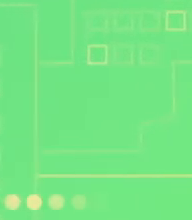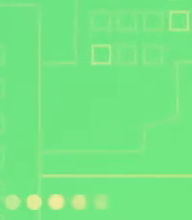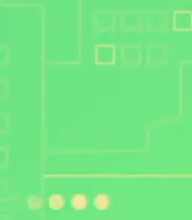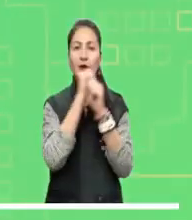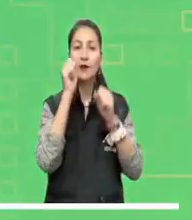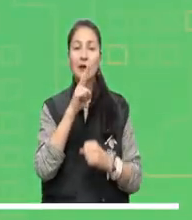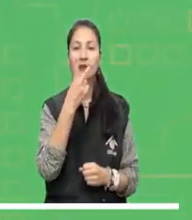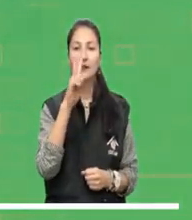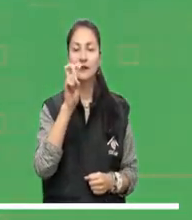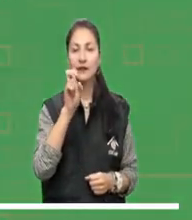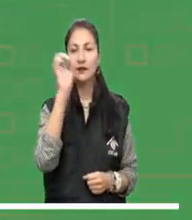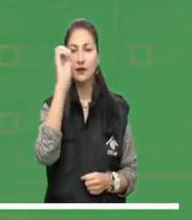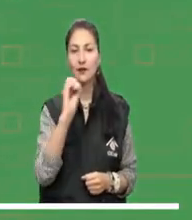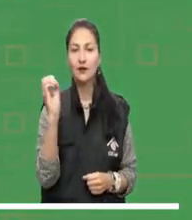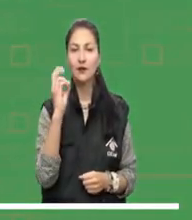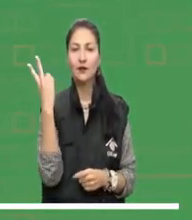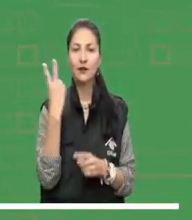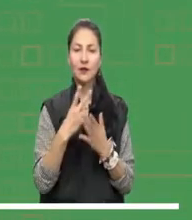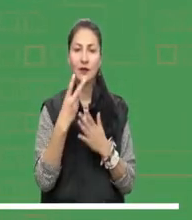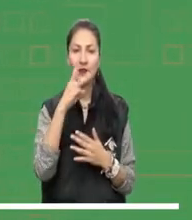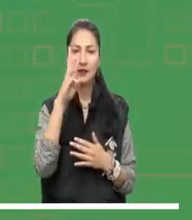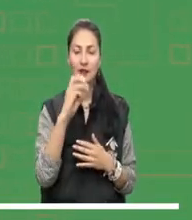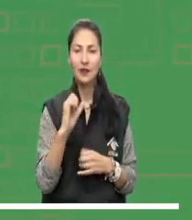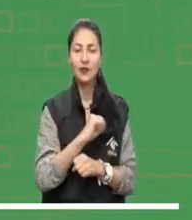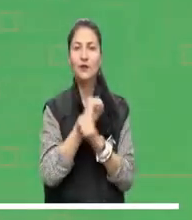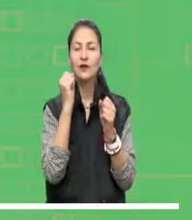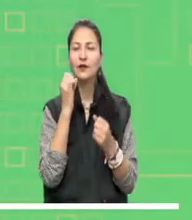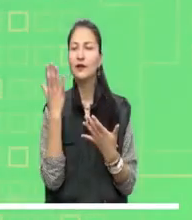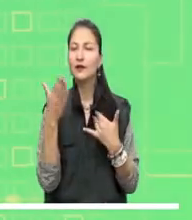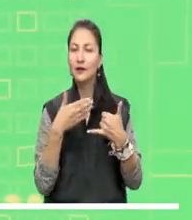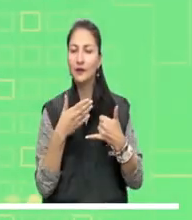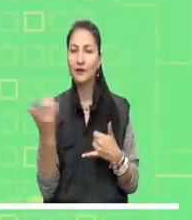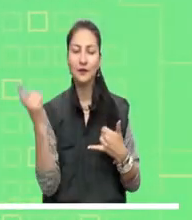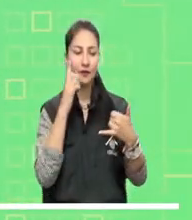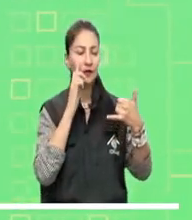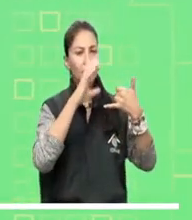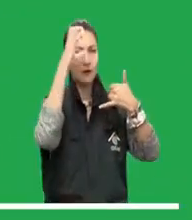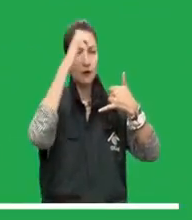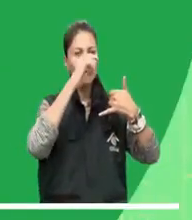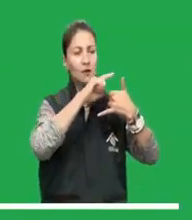Pronóstico del tiempo para la mañana de hoy, sábado 27 de octubre de 2018.